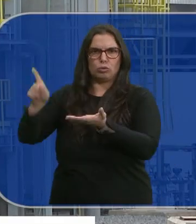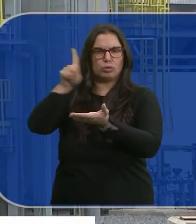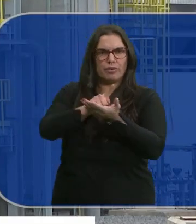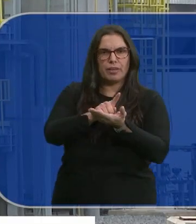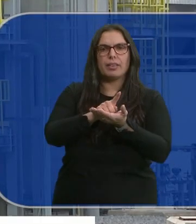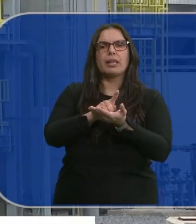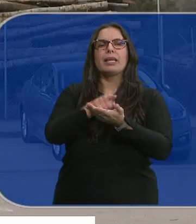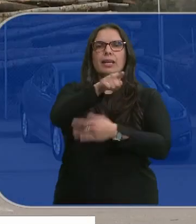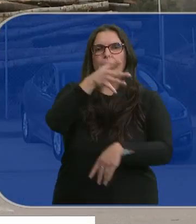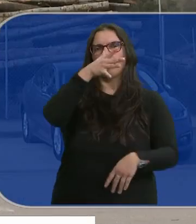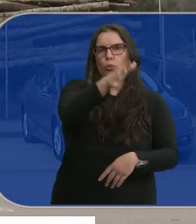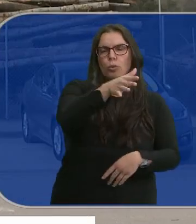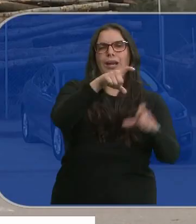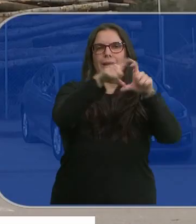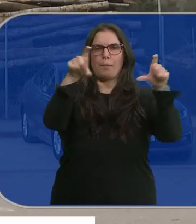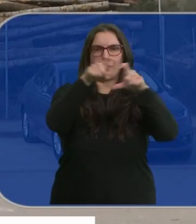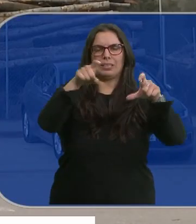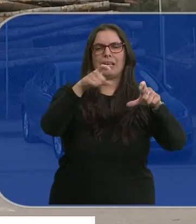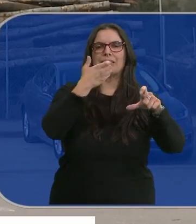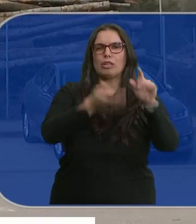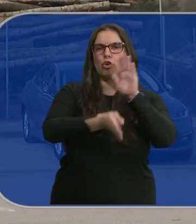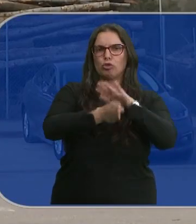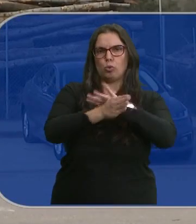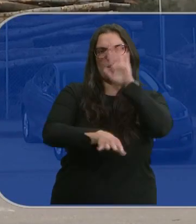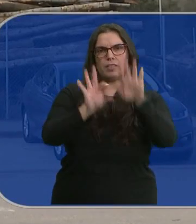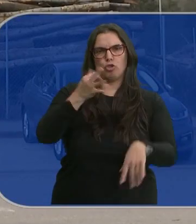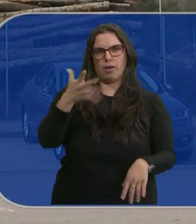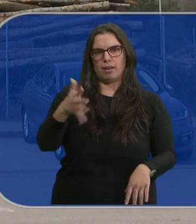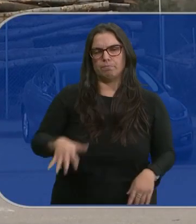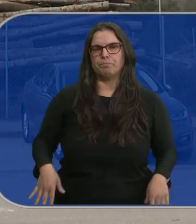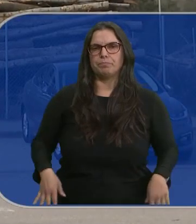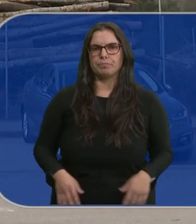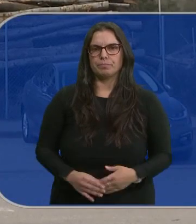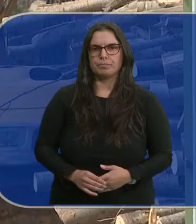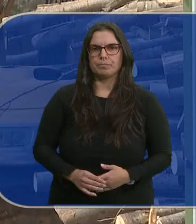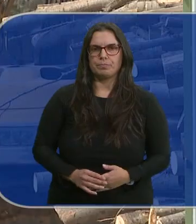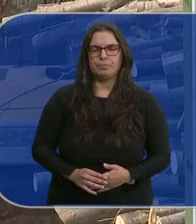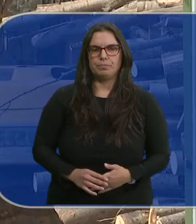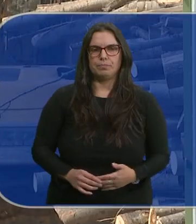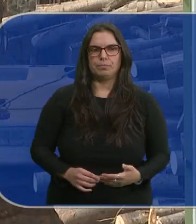que se llevará a los tribunales a esta empresa si continúa con esa decisión.